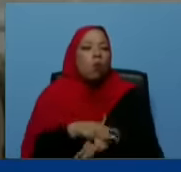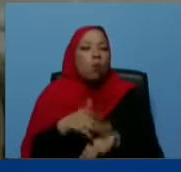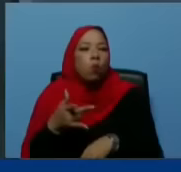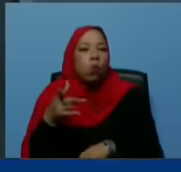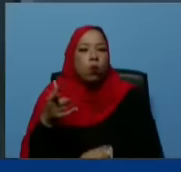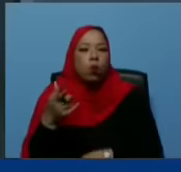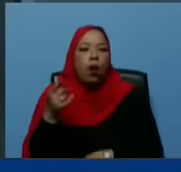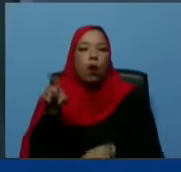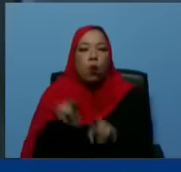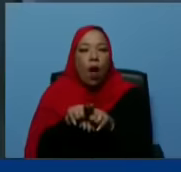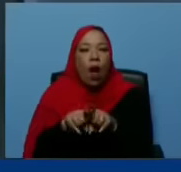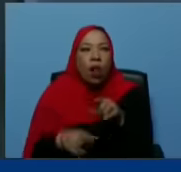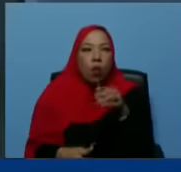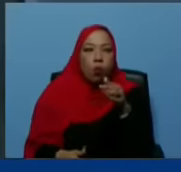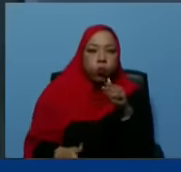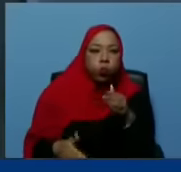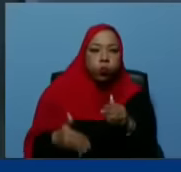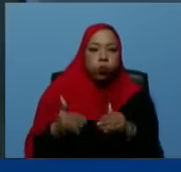Por robot.